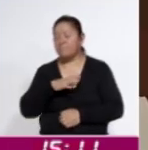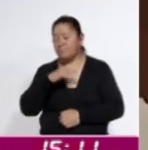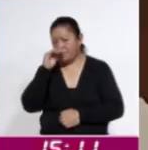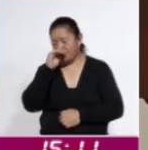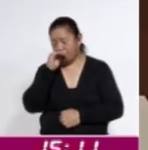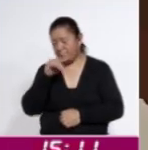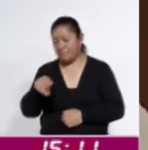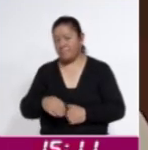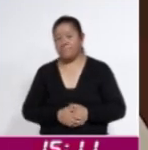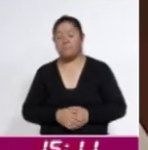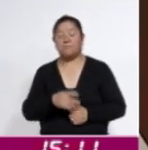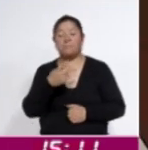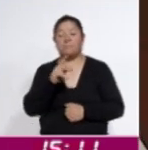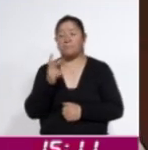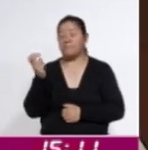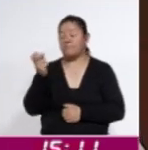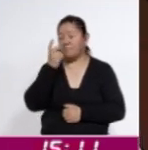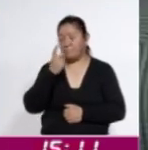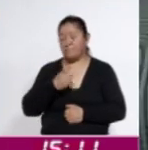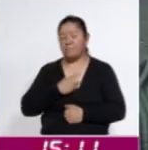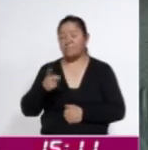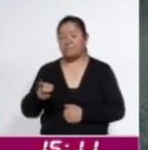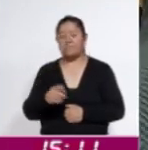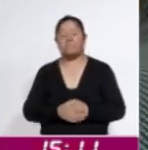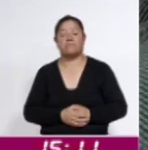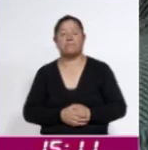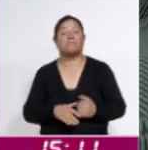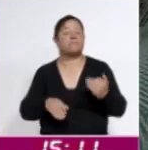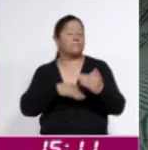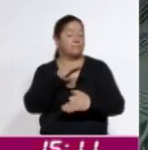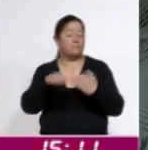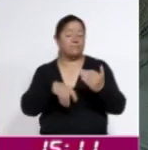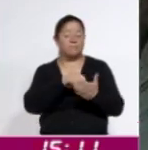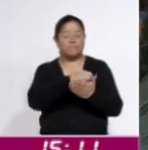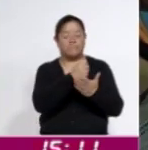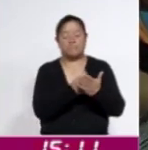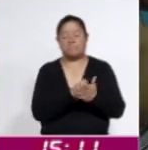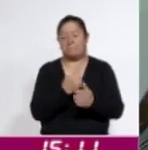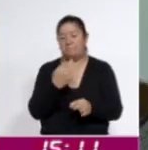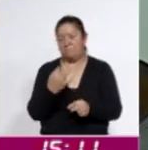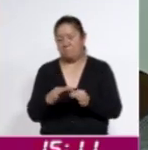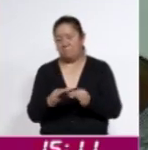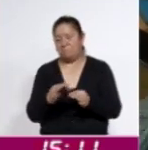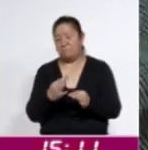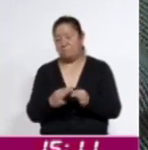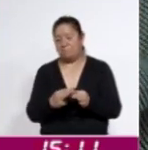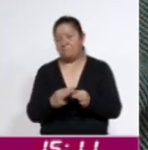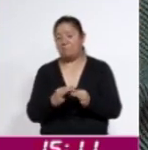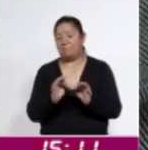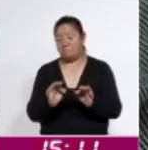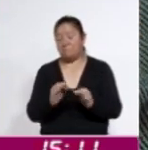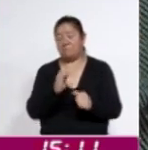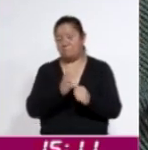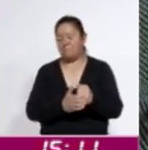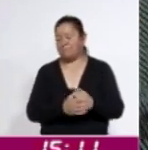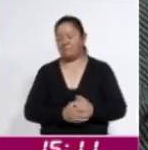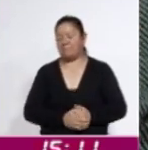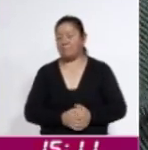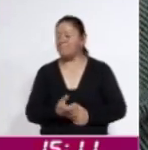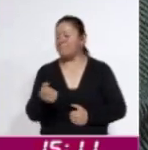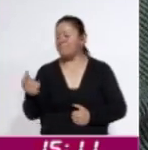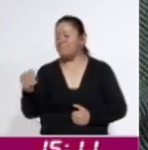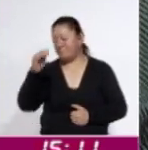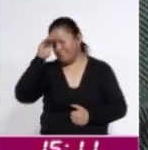Sin embargo, Macías Pérez también señaló que no todos los trámites de testamento culminan, ya que algunos ciudadanos, al conocer las